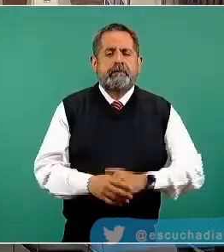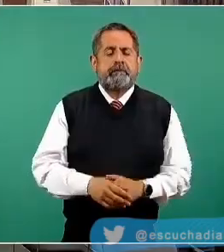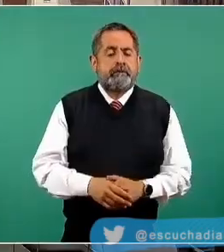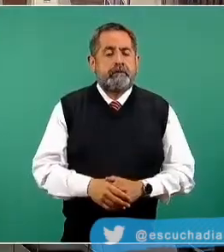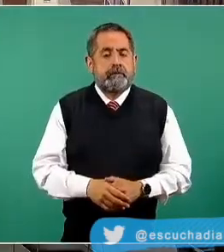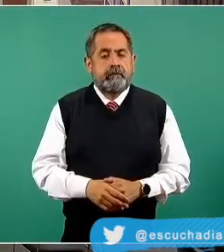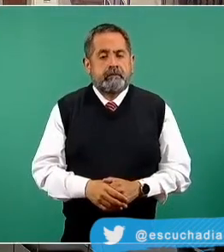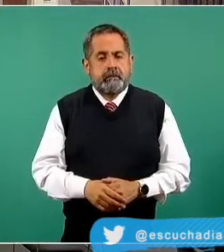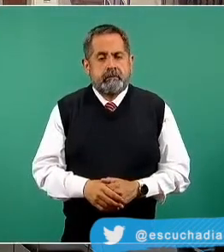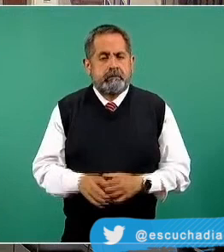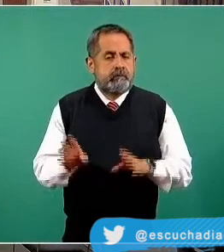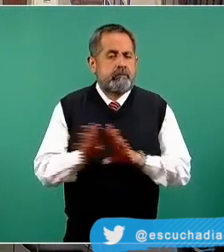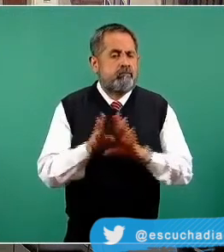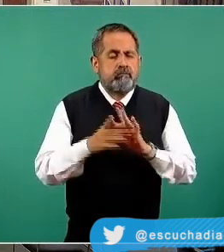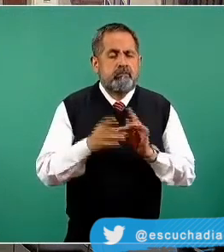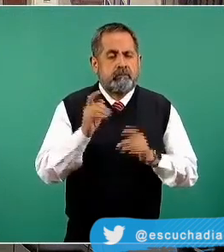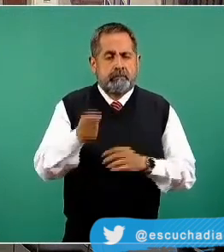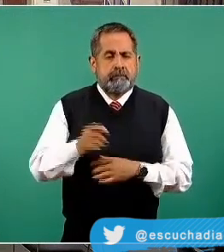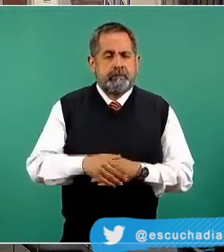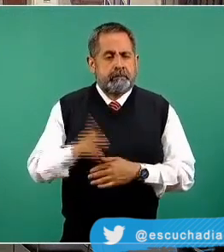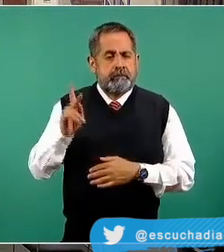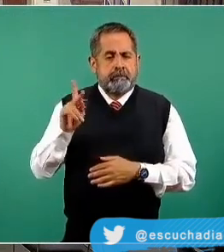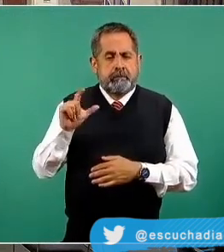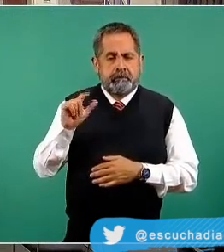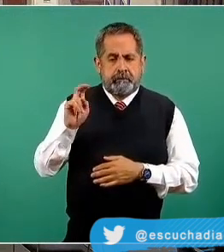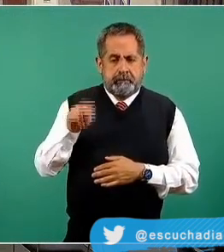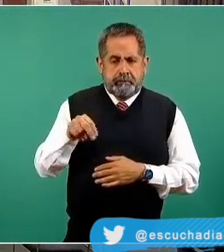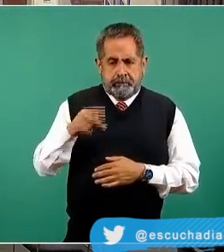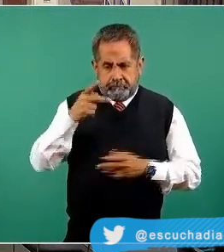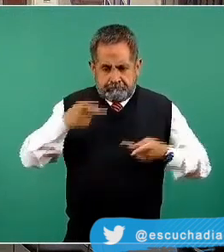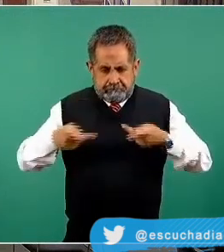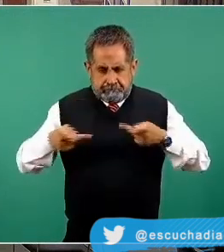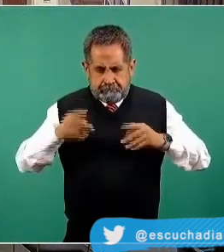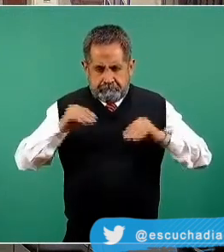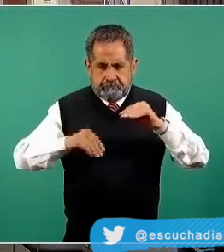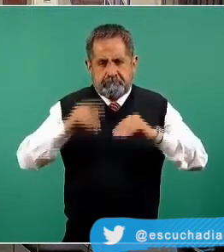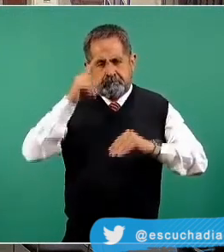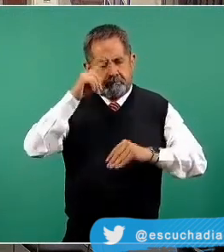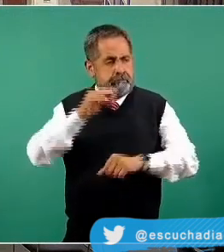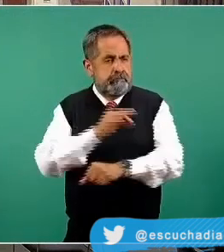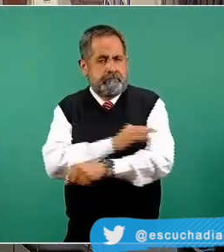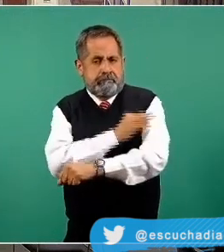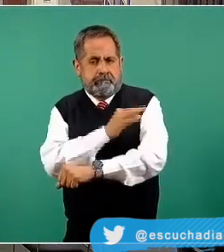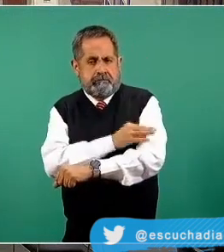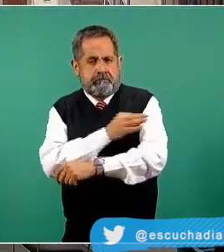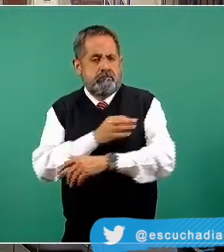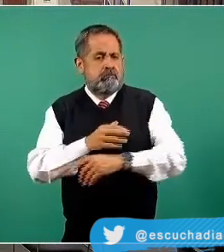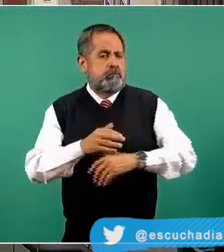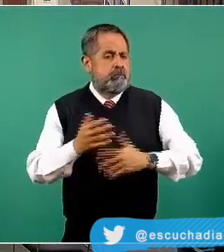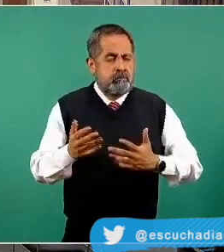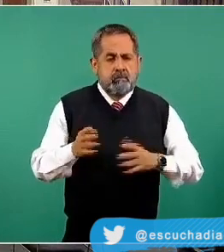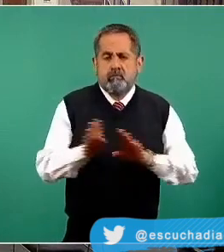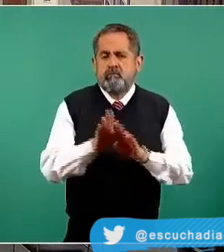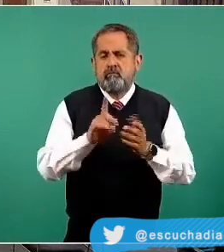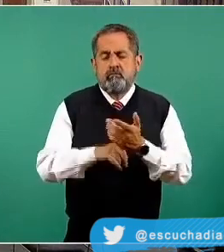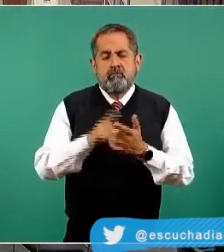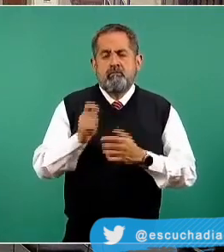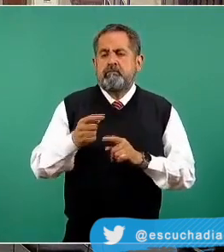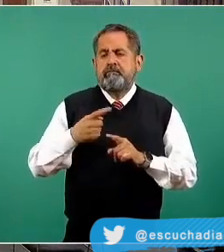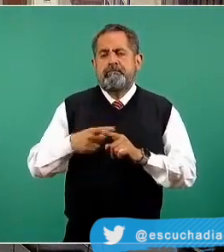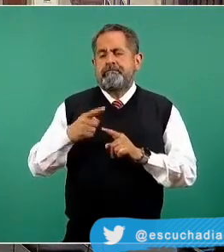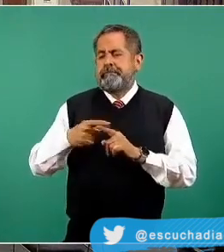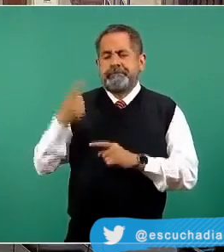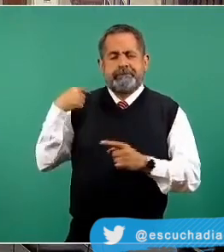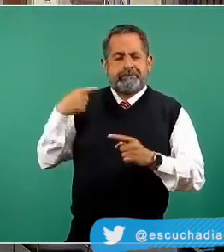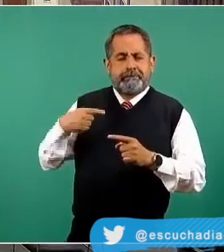Vamos a entrar ahora al componente de la Estrategia Nacional de Vacunación y actualizar también cómo nos ha ido en últimos